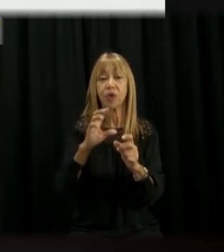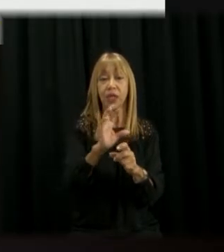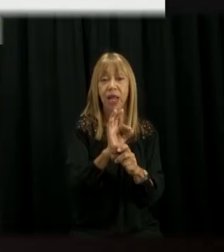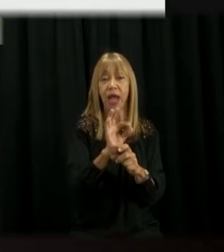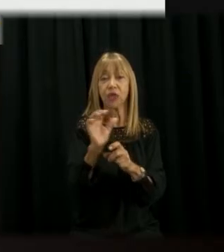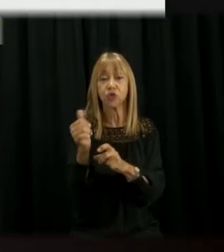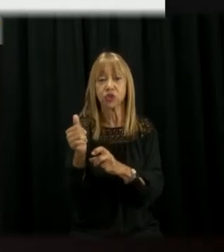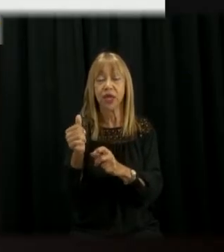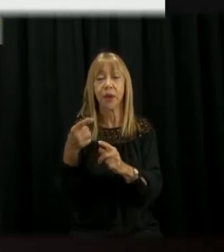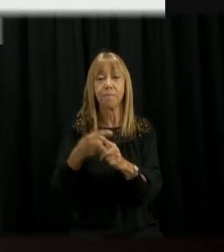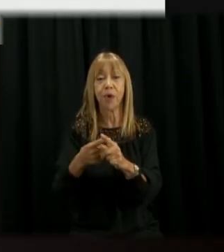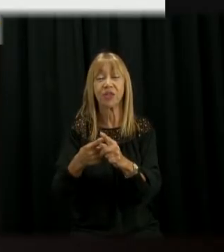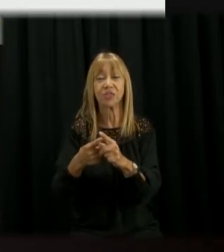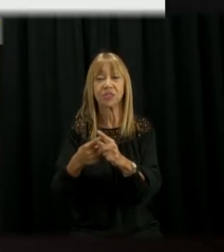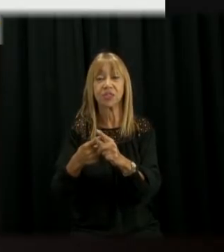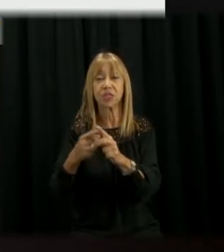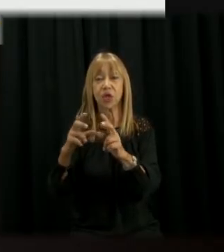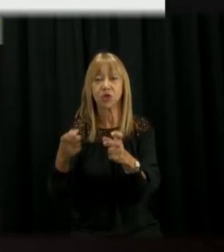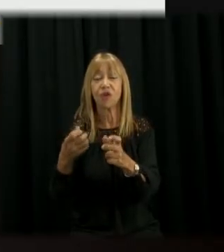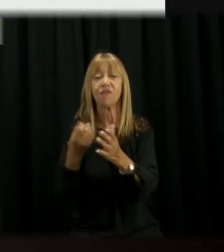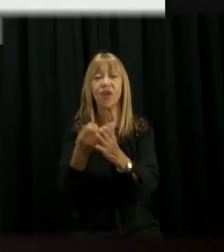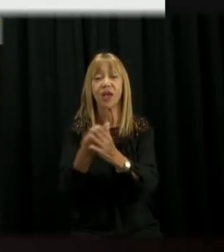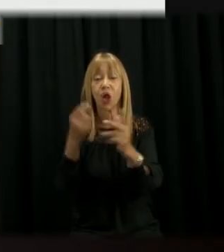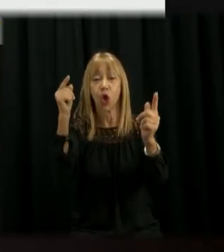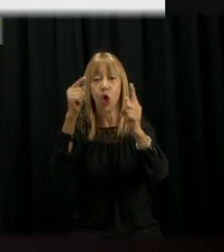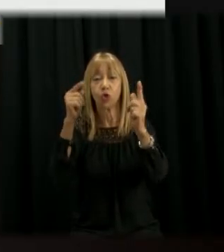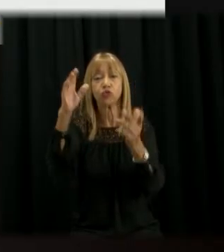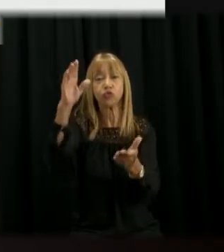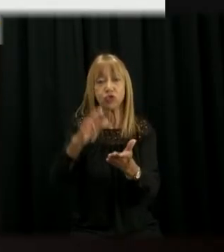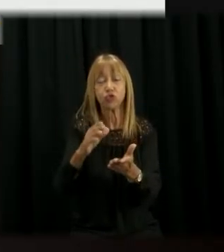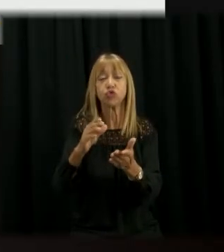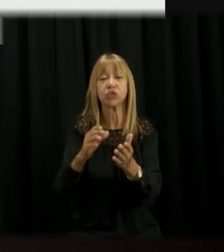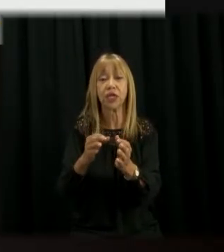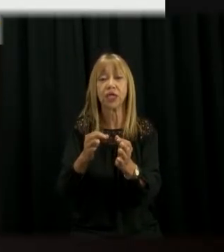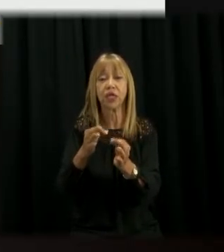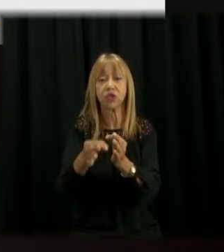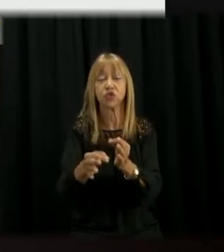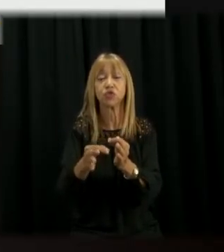poder hacerlo más temprano, de 9 a 10 meses, y